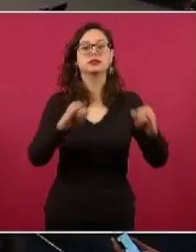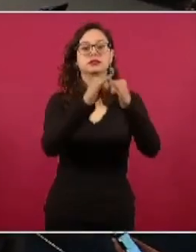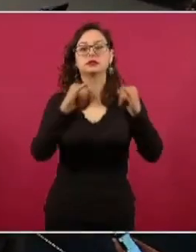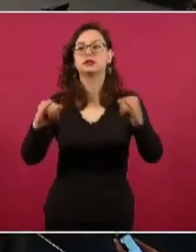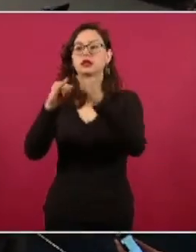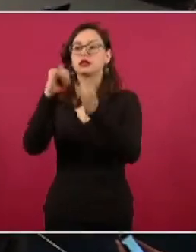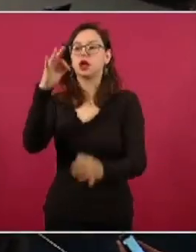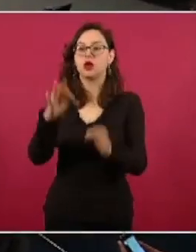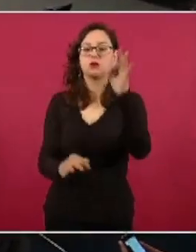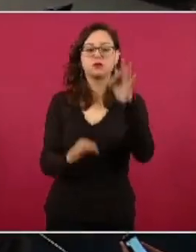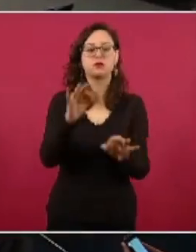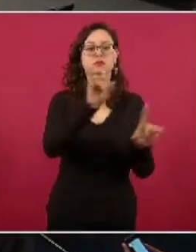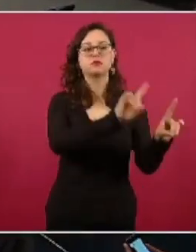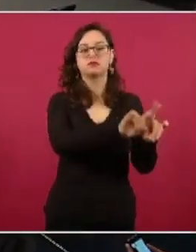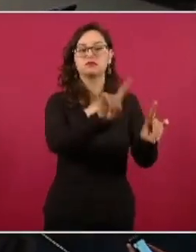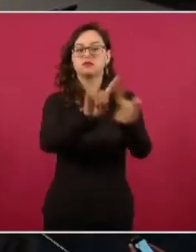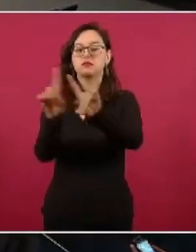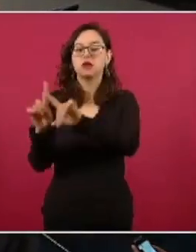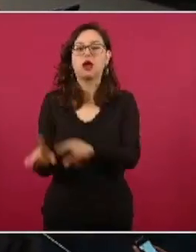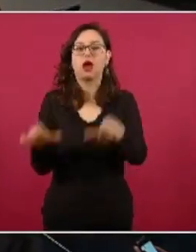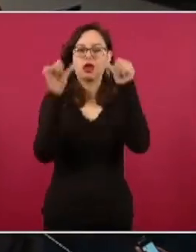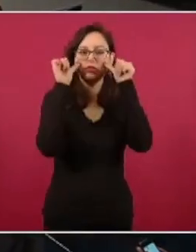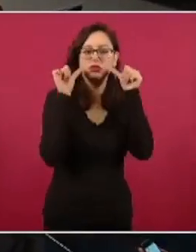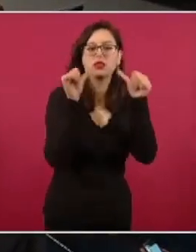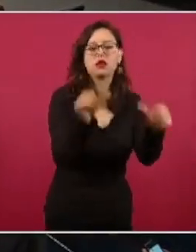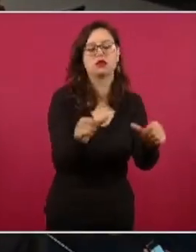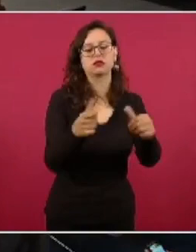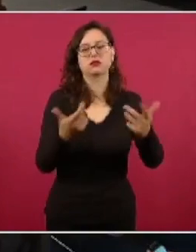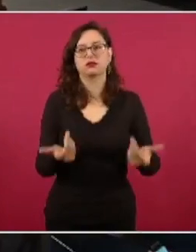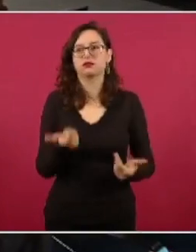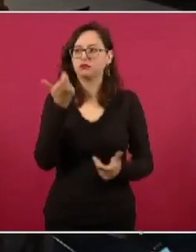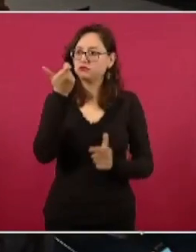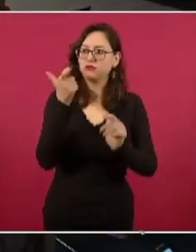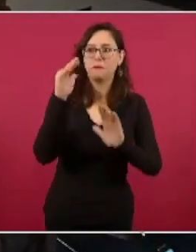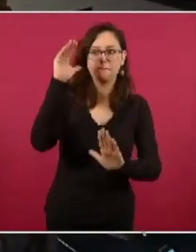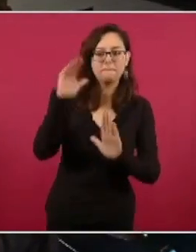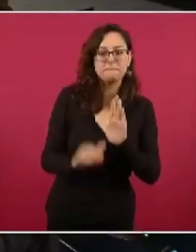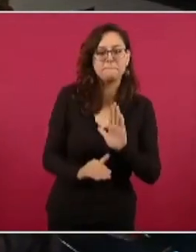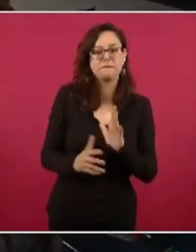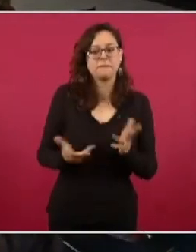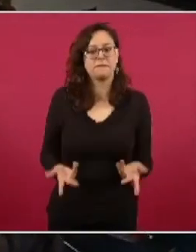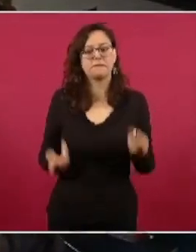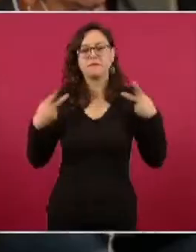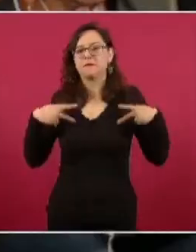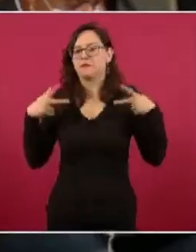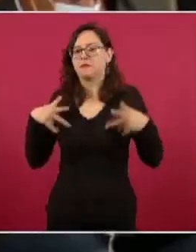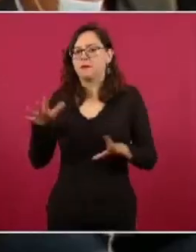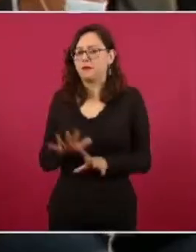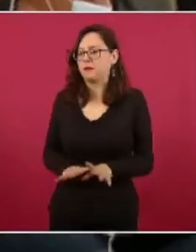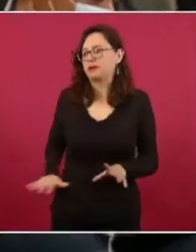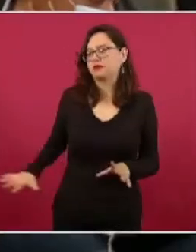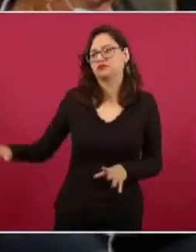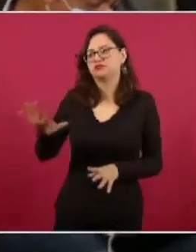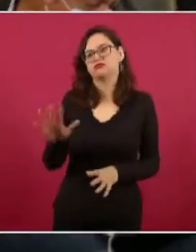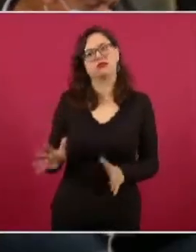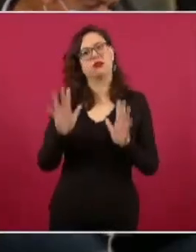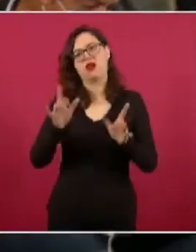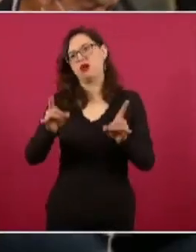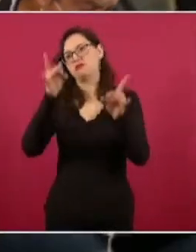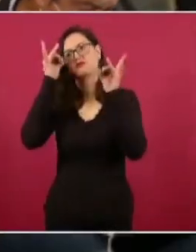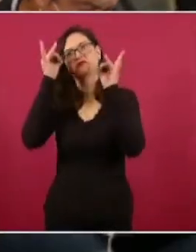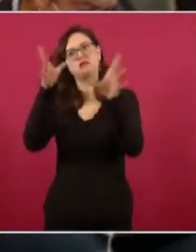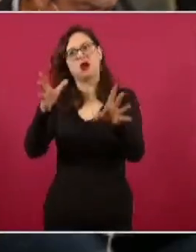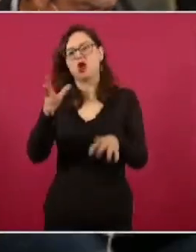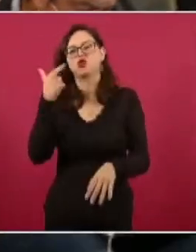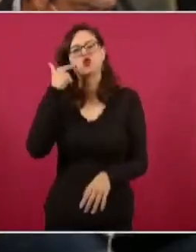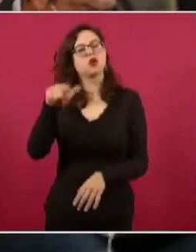porque pues el pueblo de México no puede seguir ni debe seguir pagando estos altos sueldos y todas estas prestaciones. En un